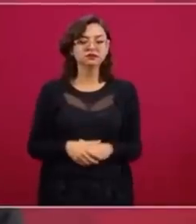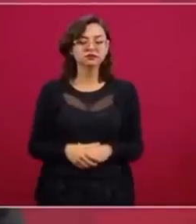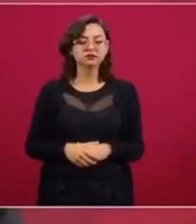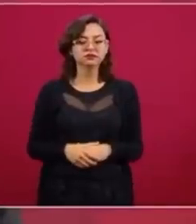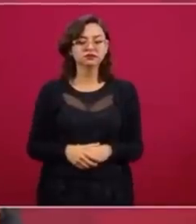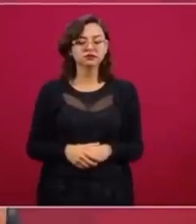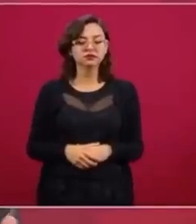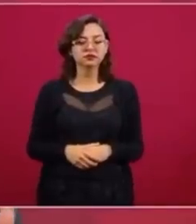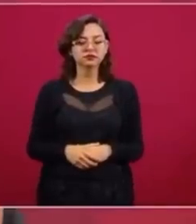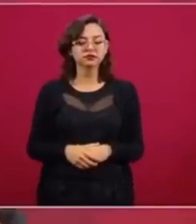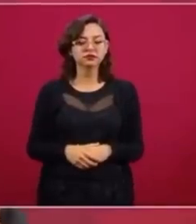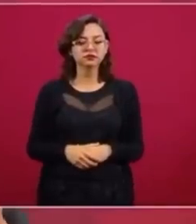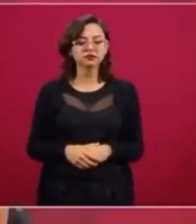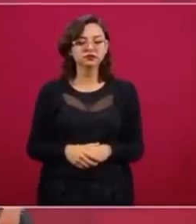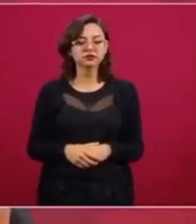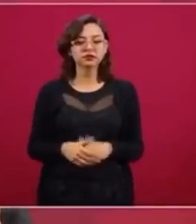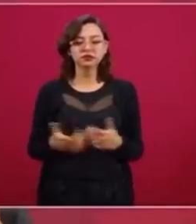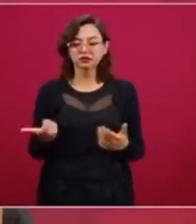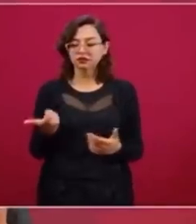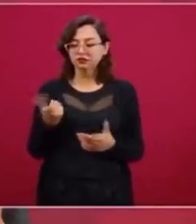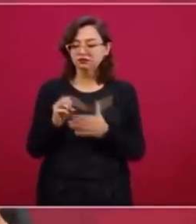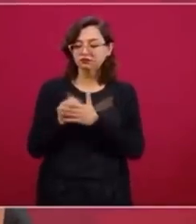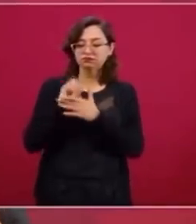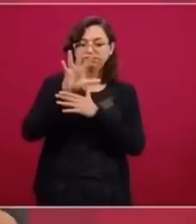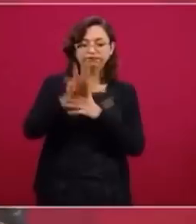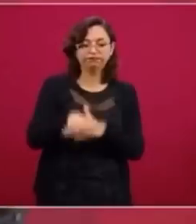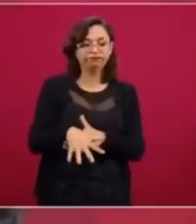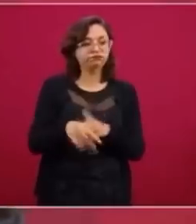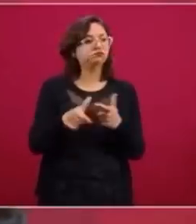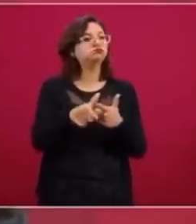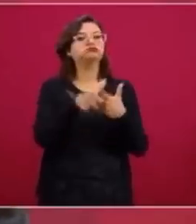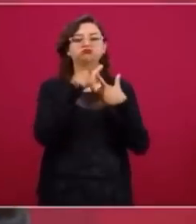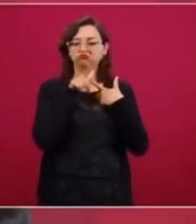Esa inversión no se va a detener